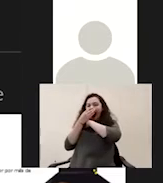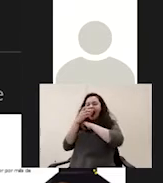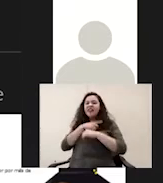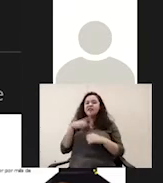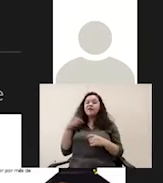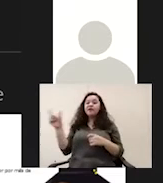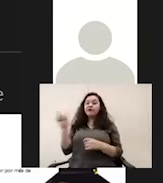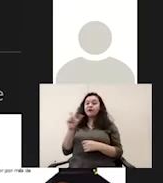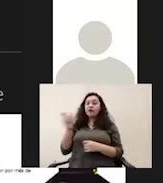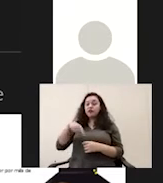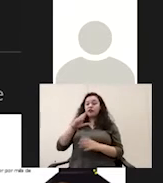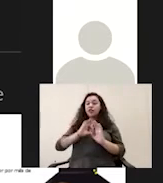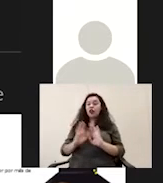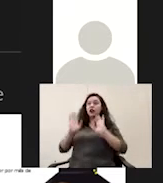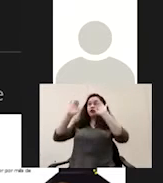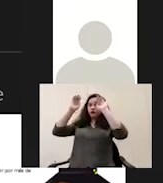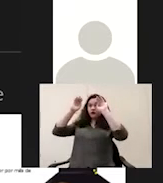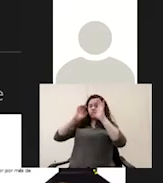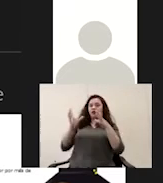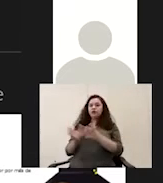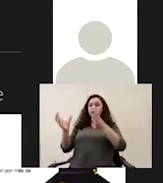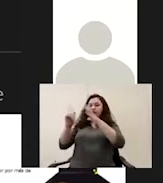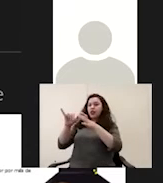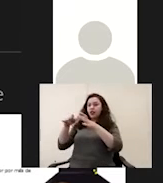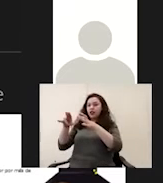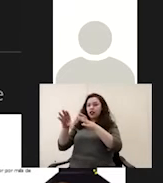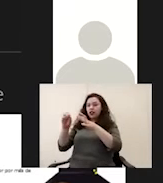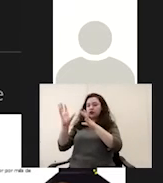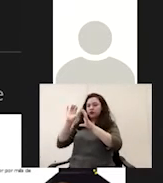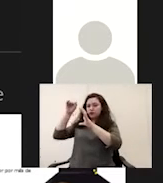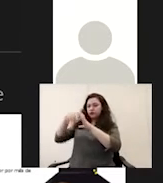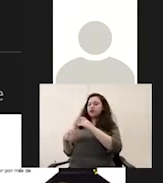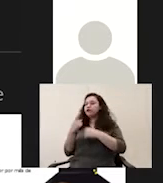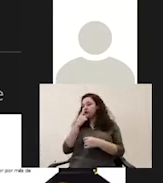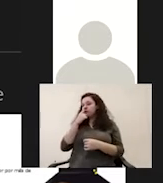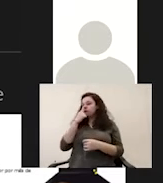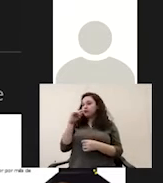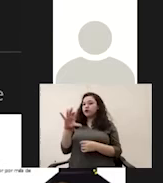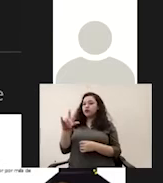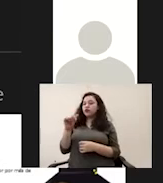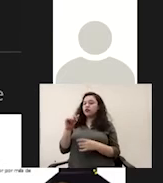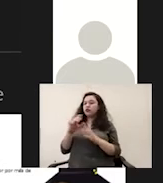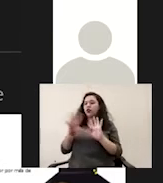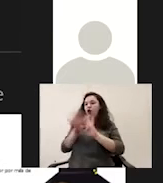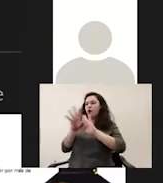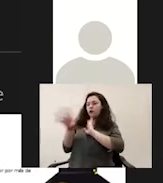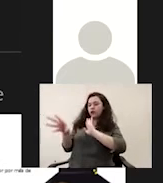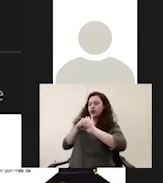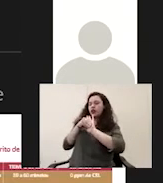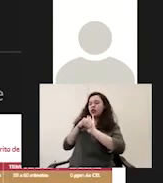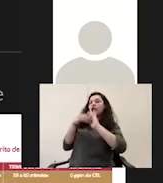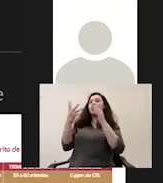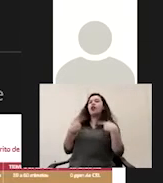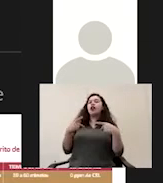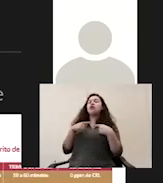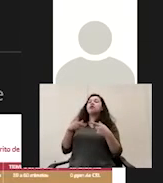al tinaco, este tinaco pues se va a impregnar del olor al cloro y puede ser muy tóxico para la